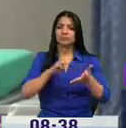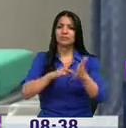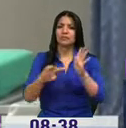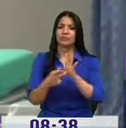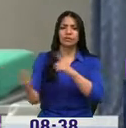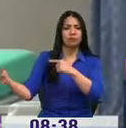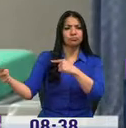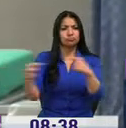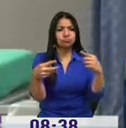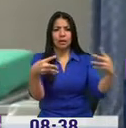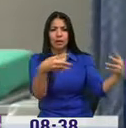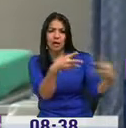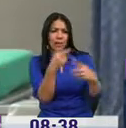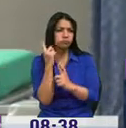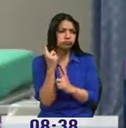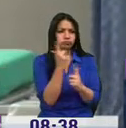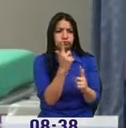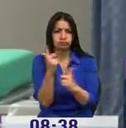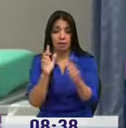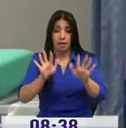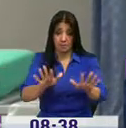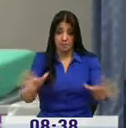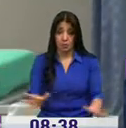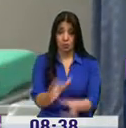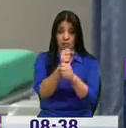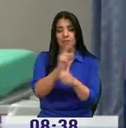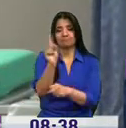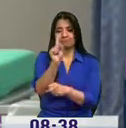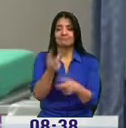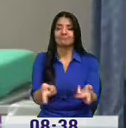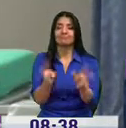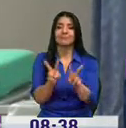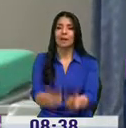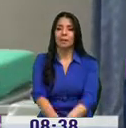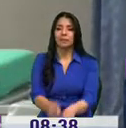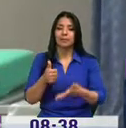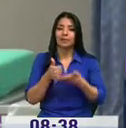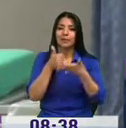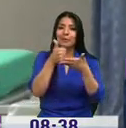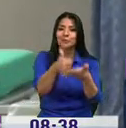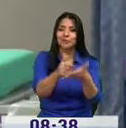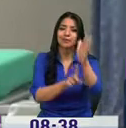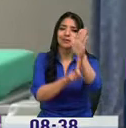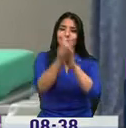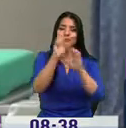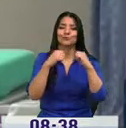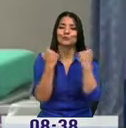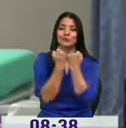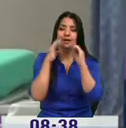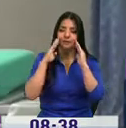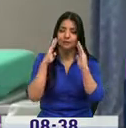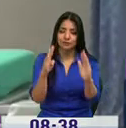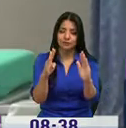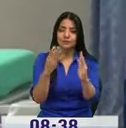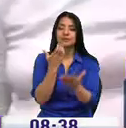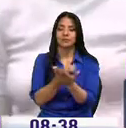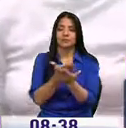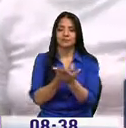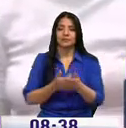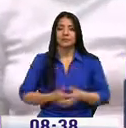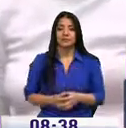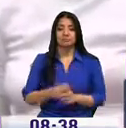contra las amenazas que se logra la seguridad. Fundamentalmente está con el desarrollo social, con el desarrollo económico.